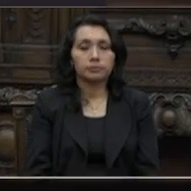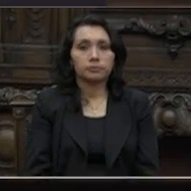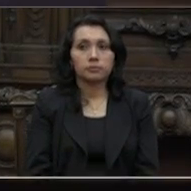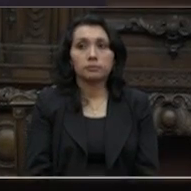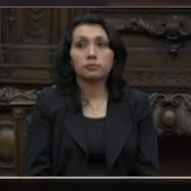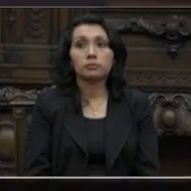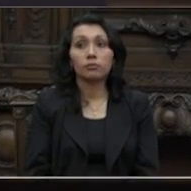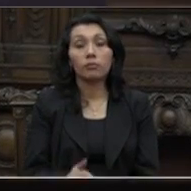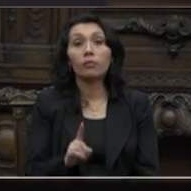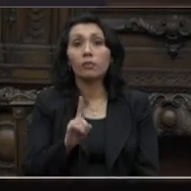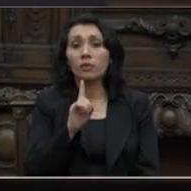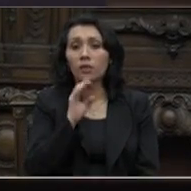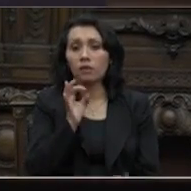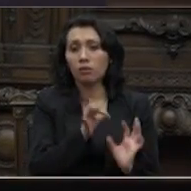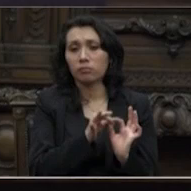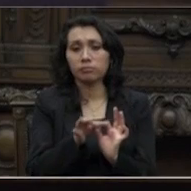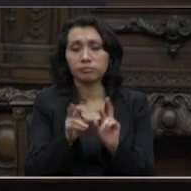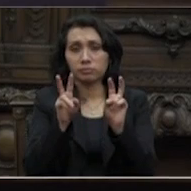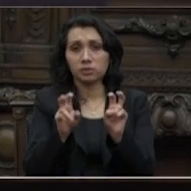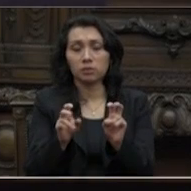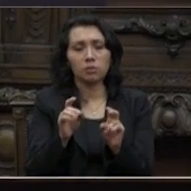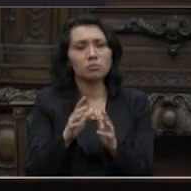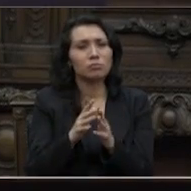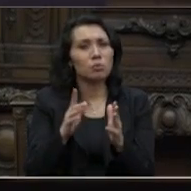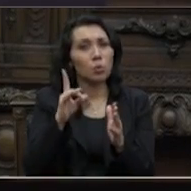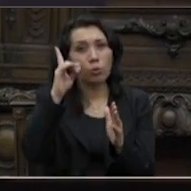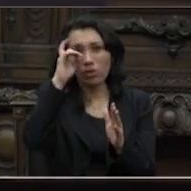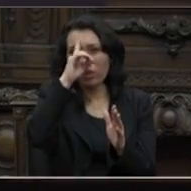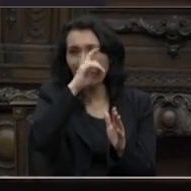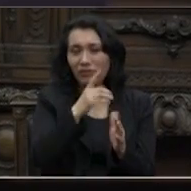que se le viene dando un contenido. Entonces, es muy difícil